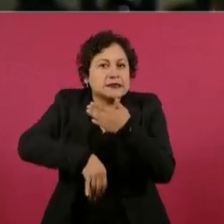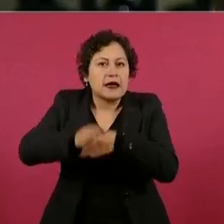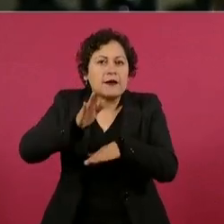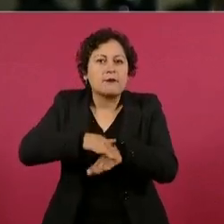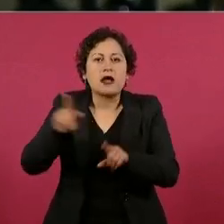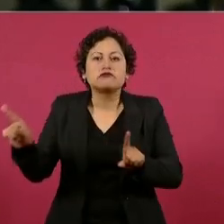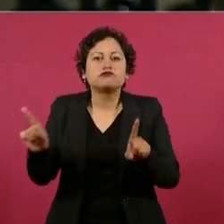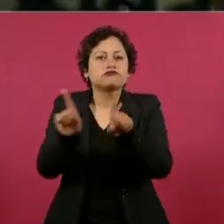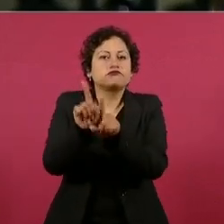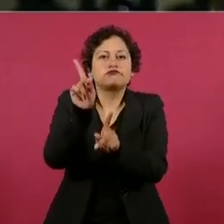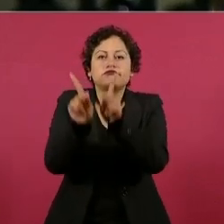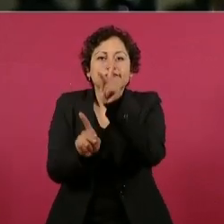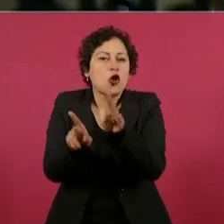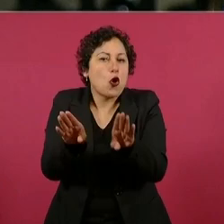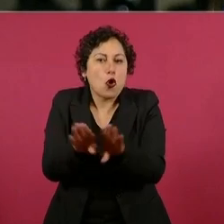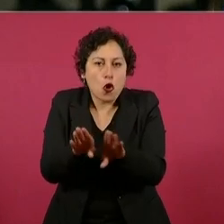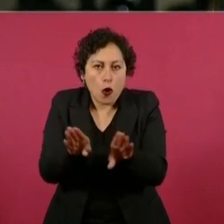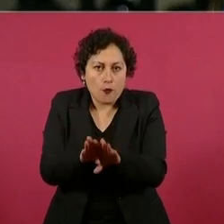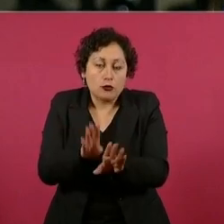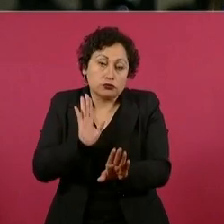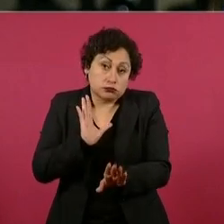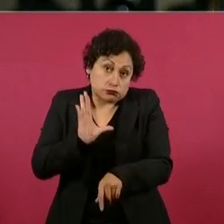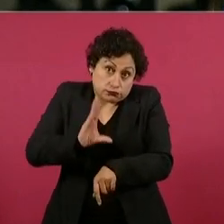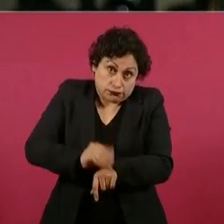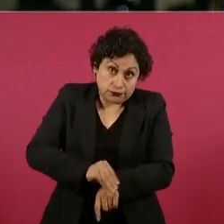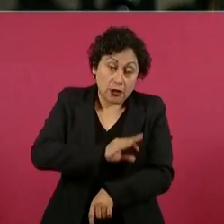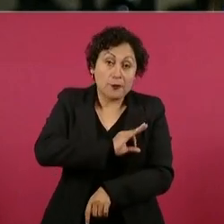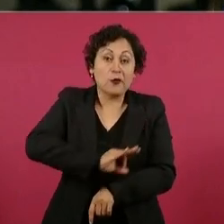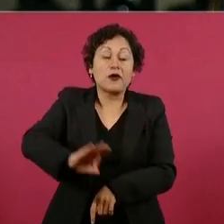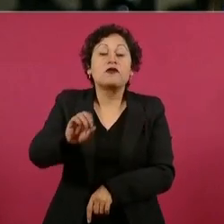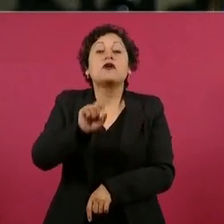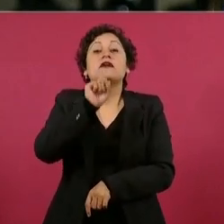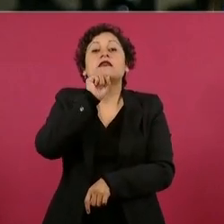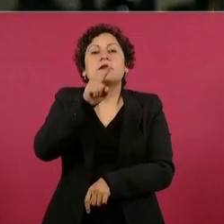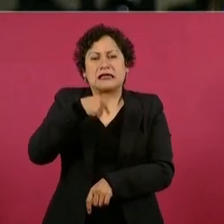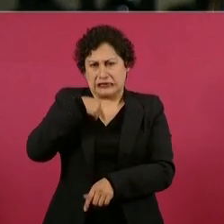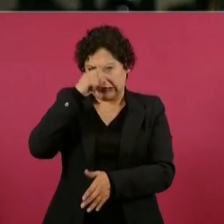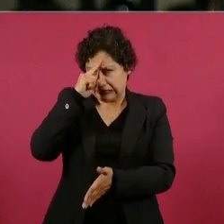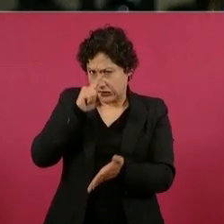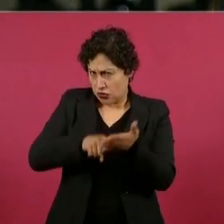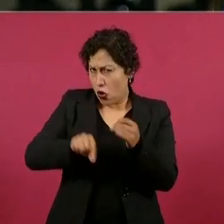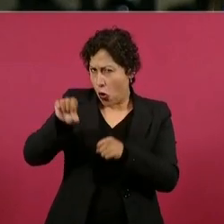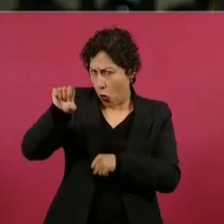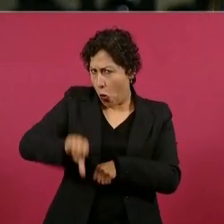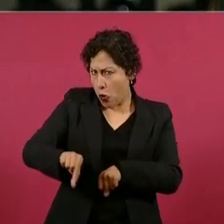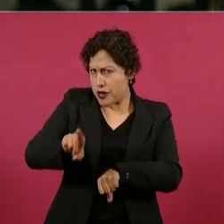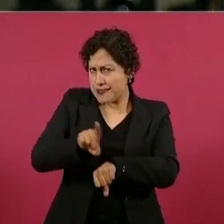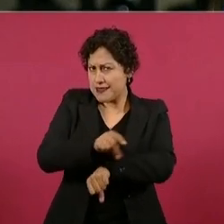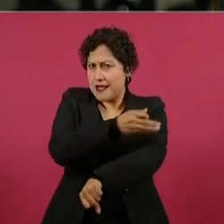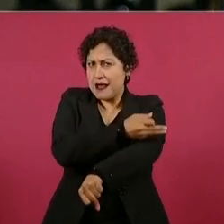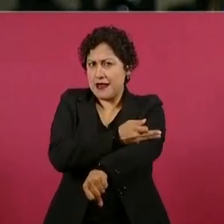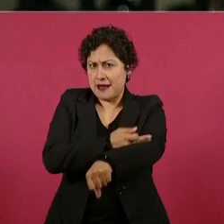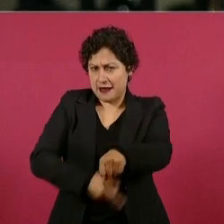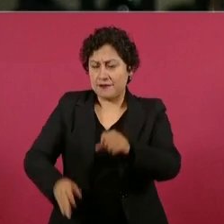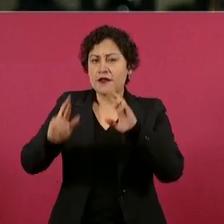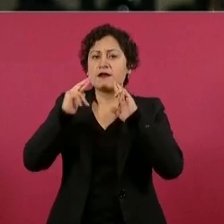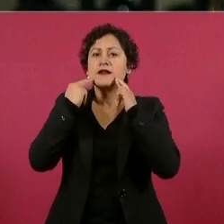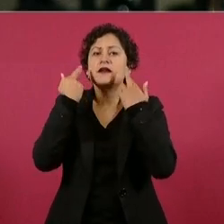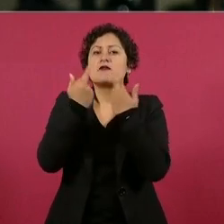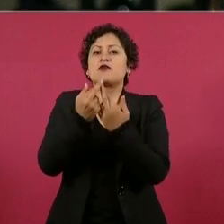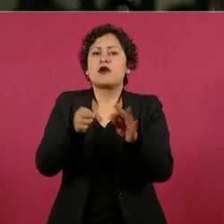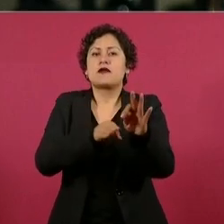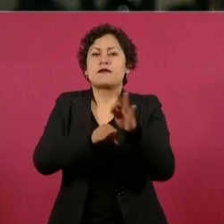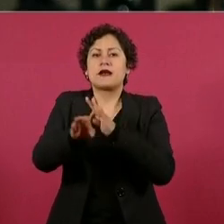a la par, aprovechando esta coyuntura, tengo entendido que hoy en la tarde hay una reunión de trabajo en Morelia, una